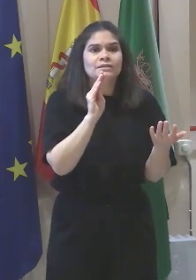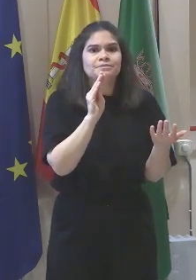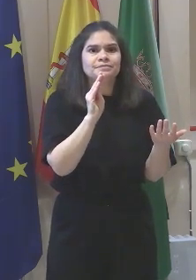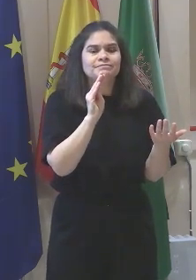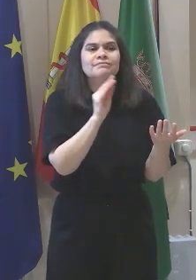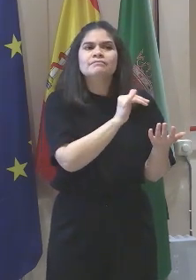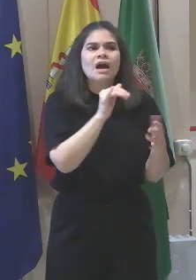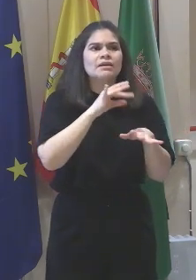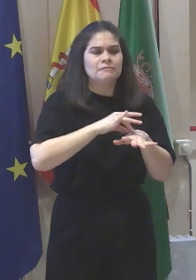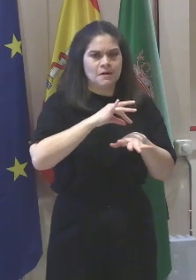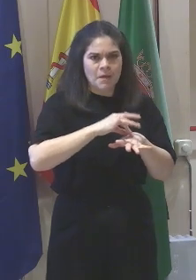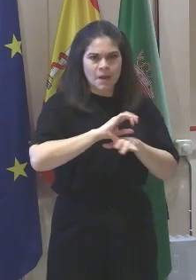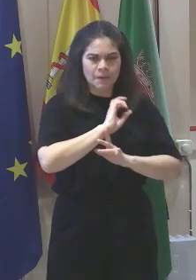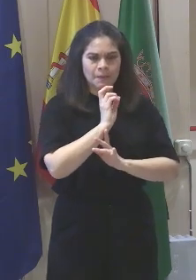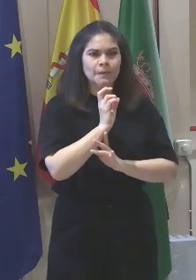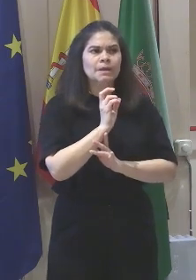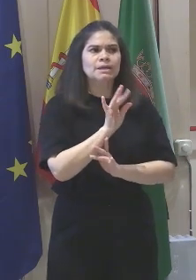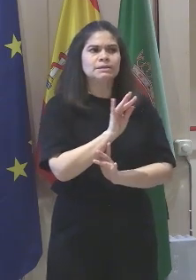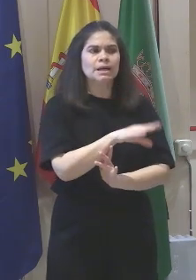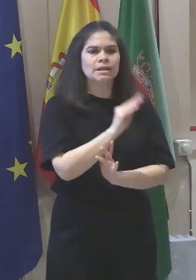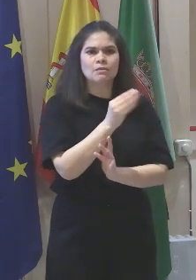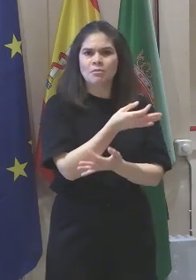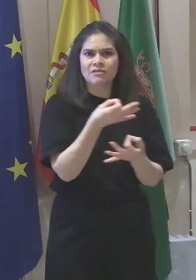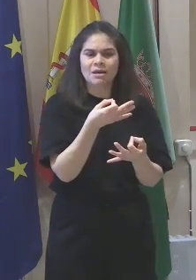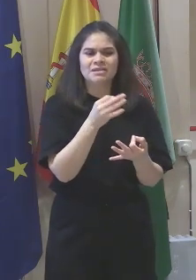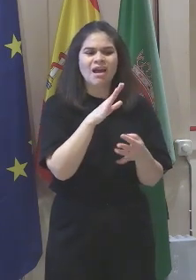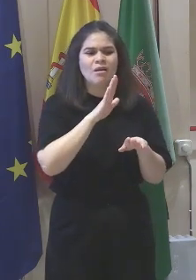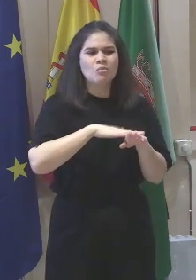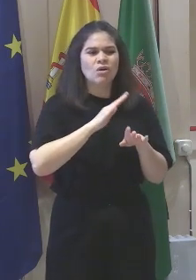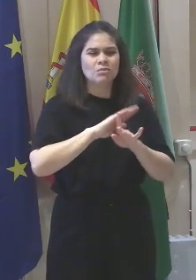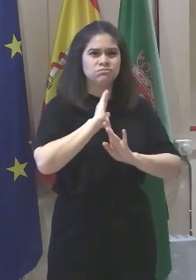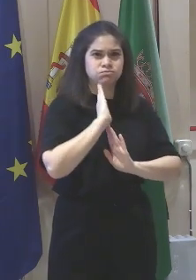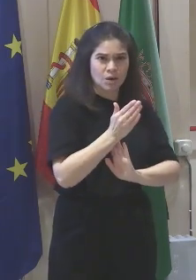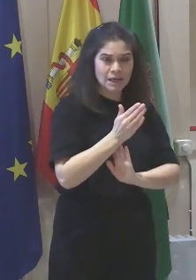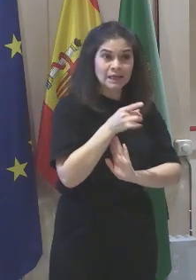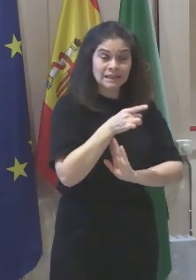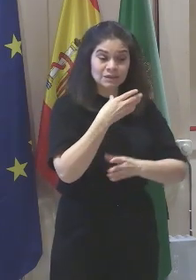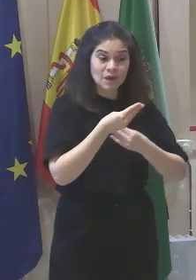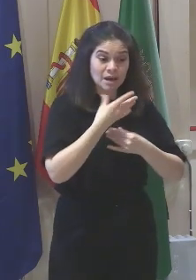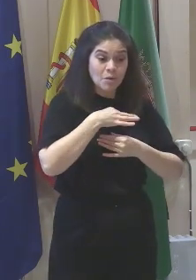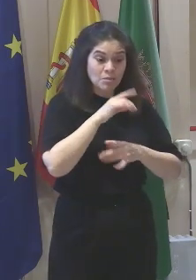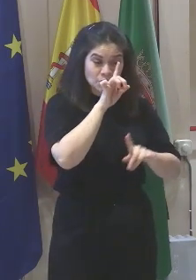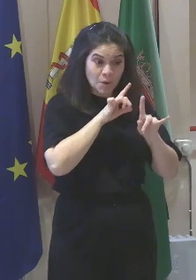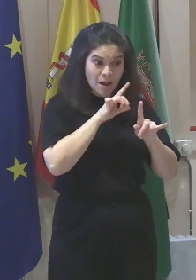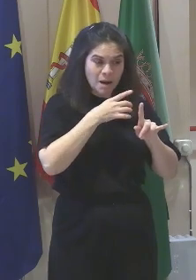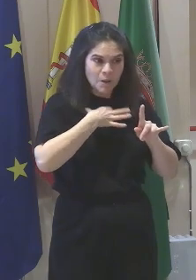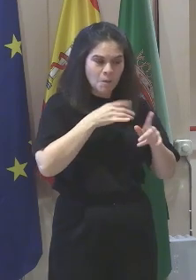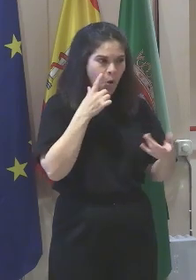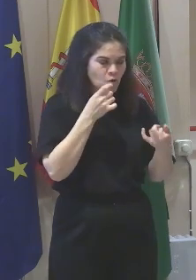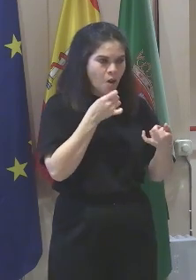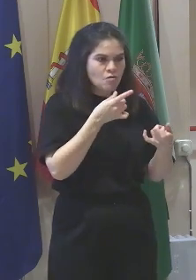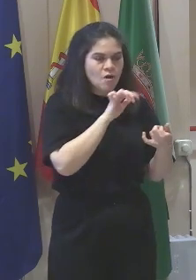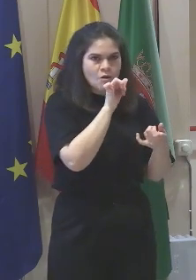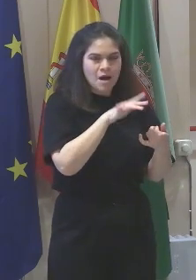hay enfermedades en las cuales entendemos perfectamente la causa y eso nos hace poder abordar el problema de una manera más fácil. En el caso